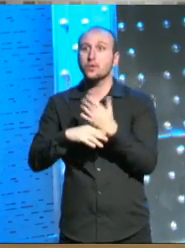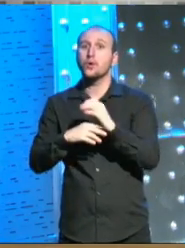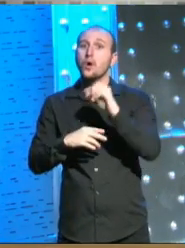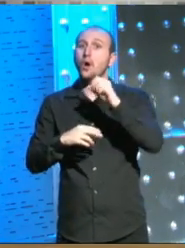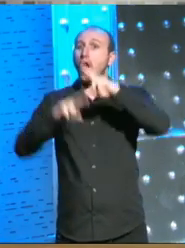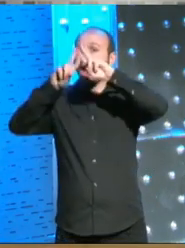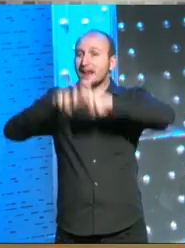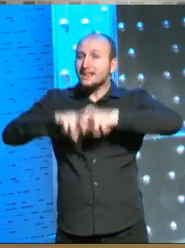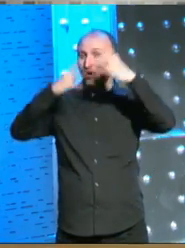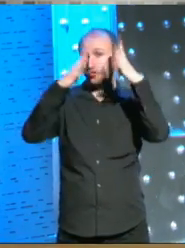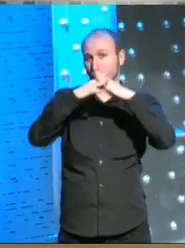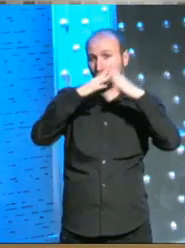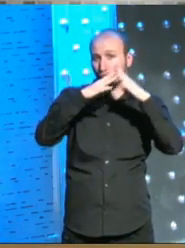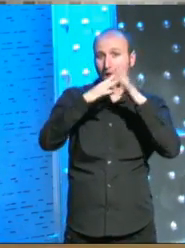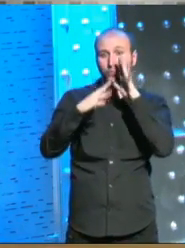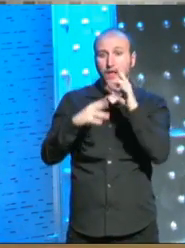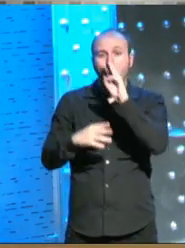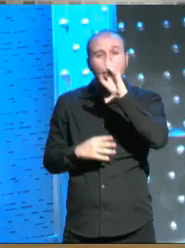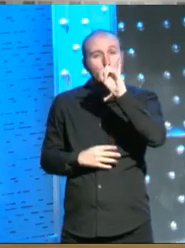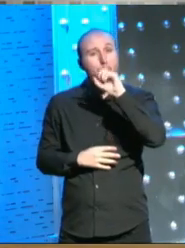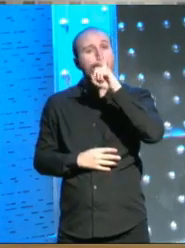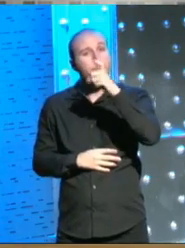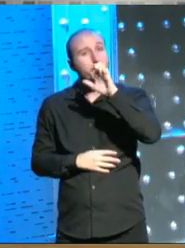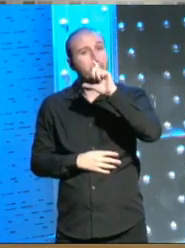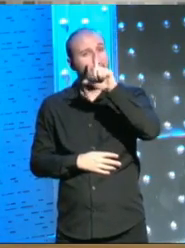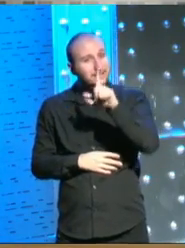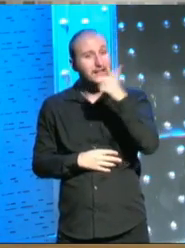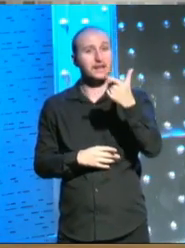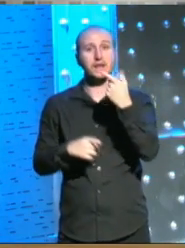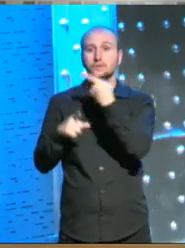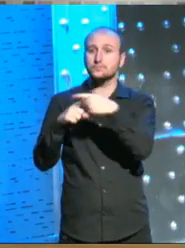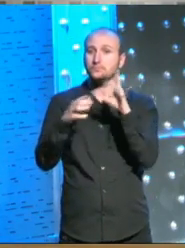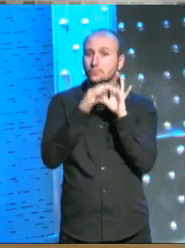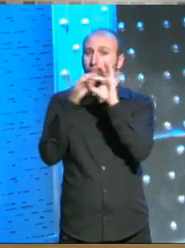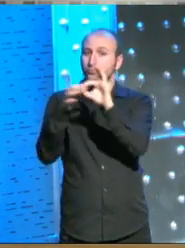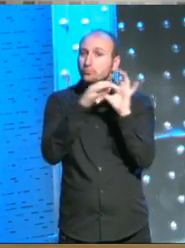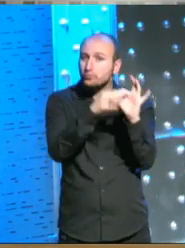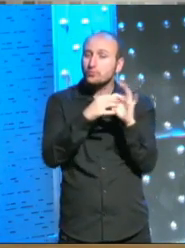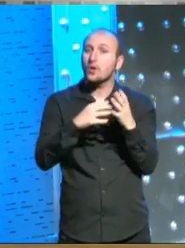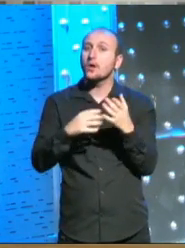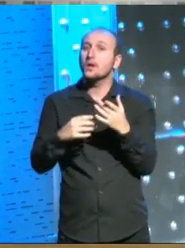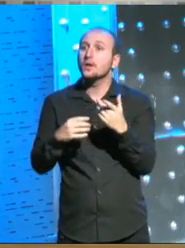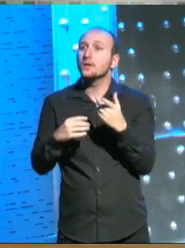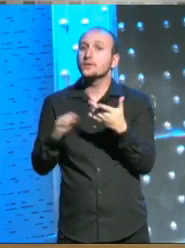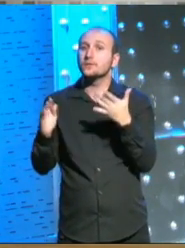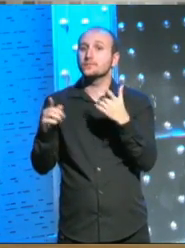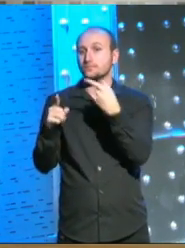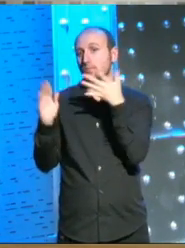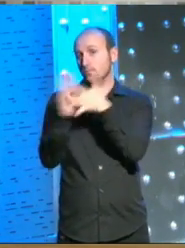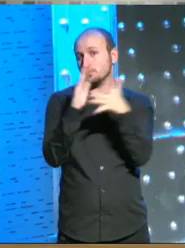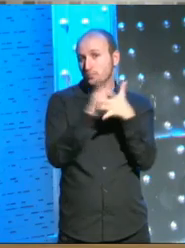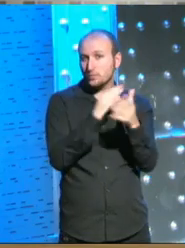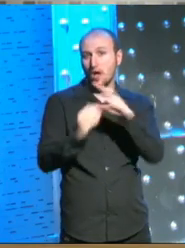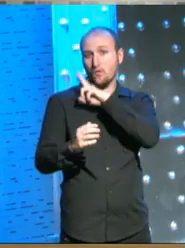Es un mosaico de píxeles, píxel, acrónimo de Picture Element, y definido por 3 valores, a